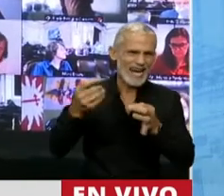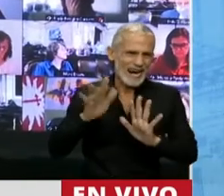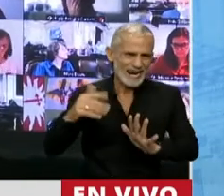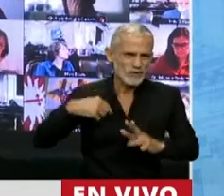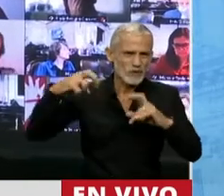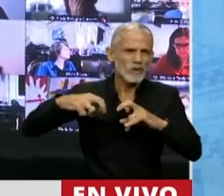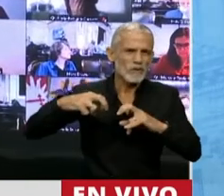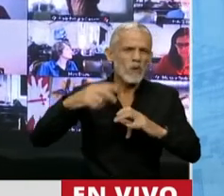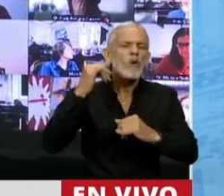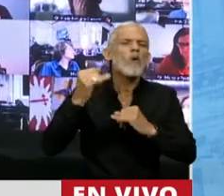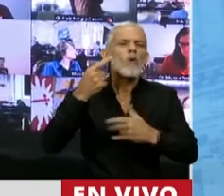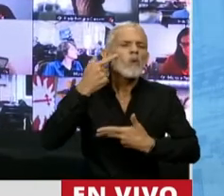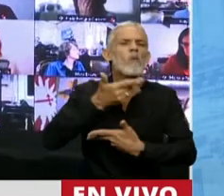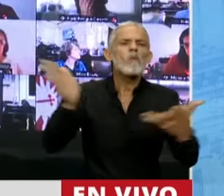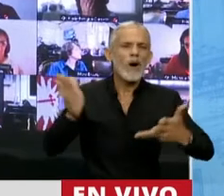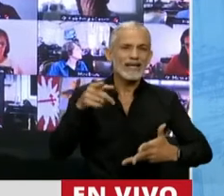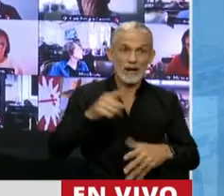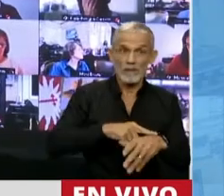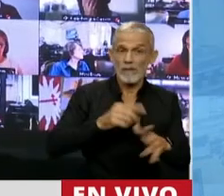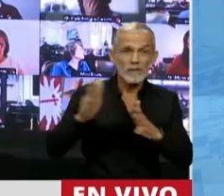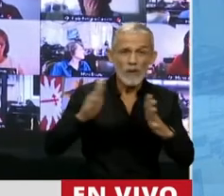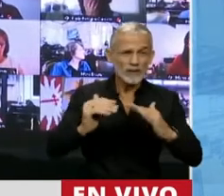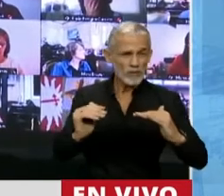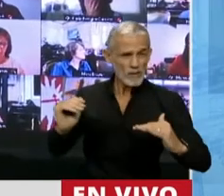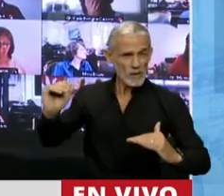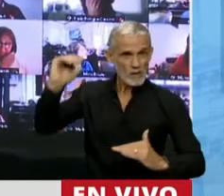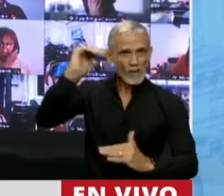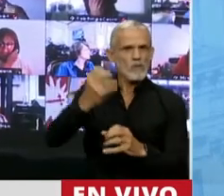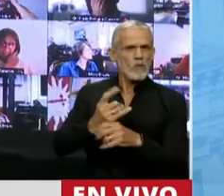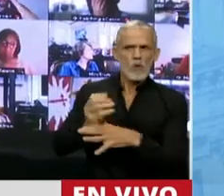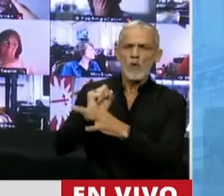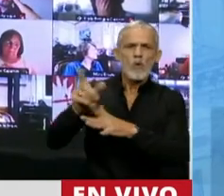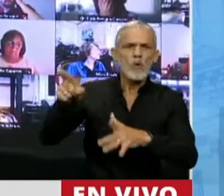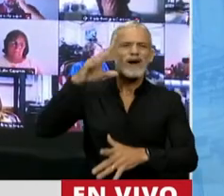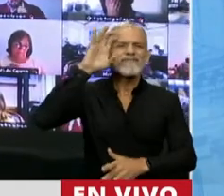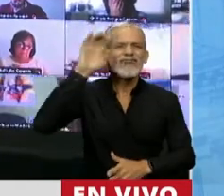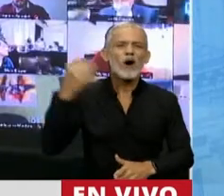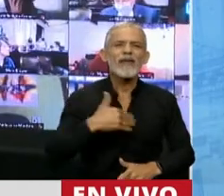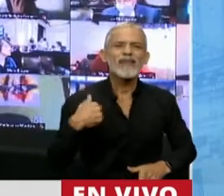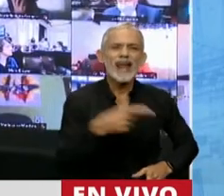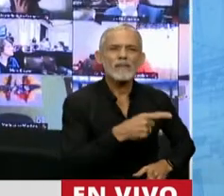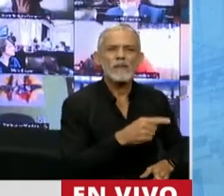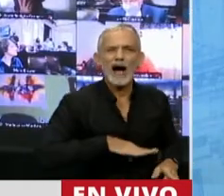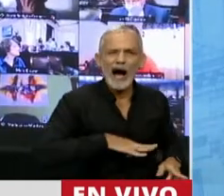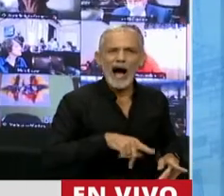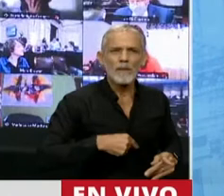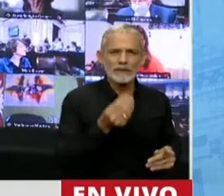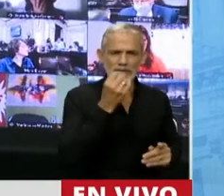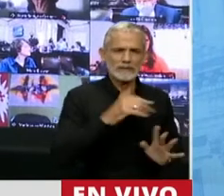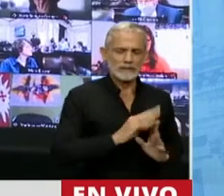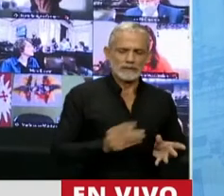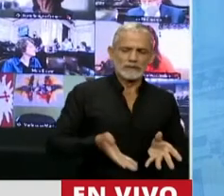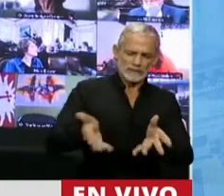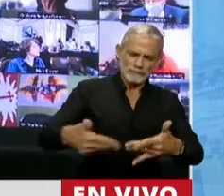describe en su máximo esplendor, en el momento máximo de su carrera, acordándose de esa mamá que pasaba hambre para que ellos puedan